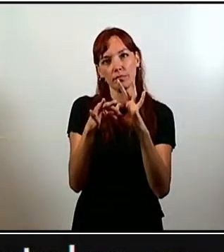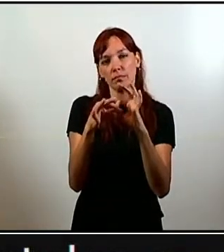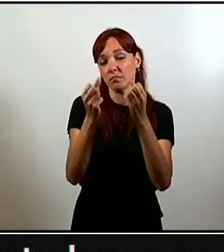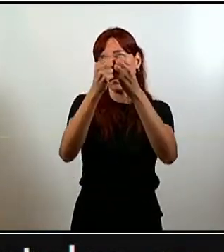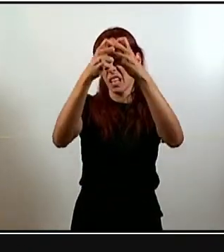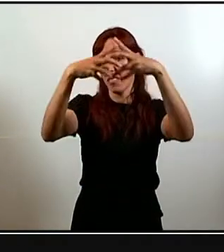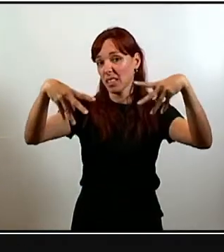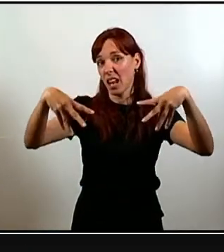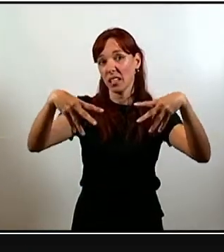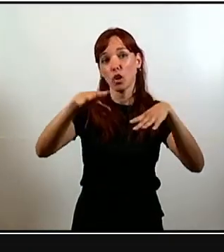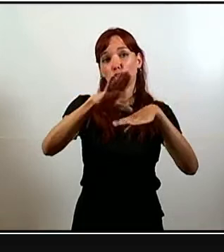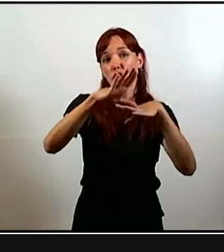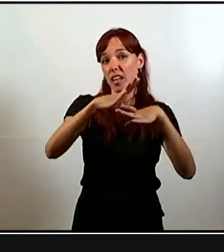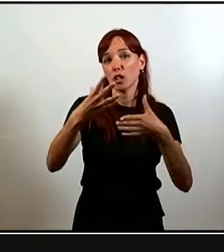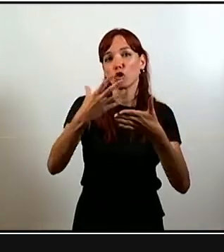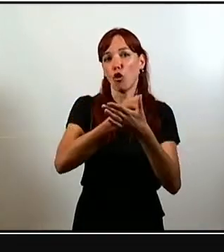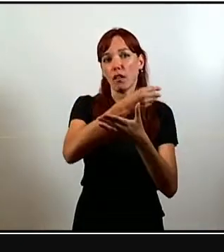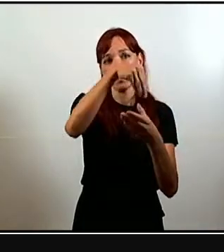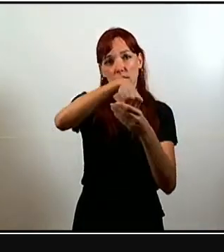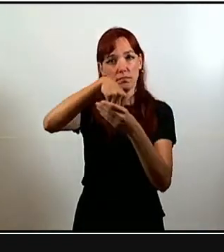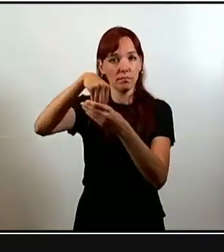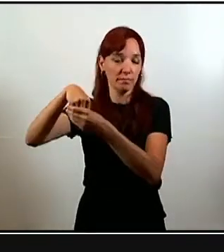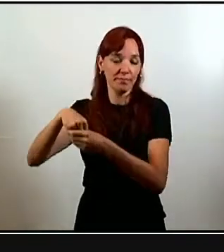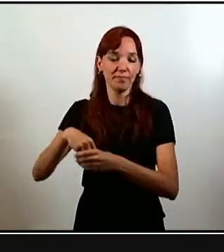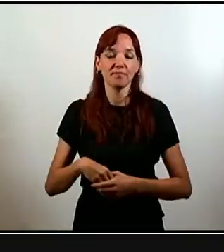tocar al resto de consejerías.